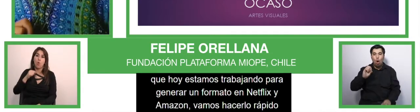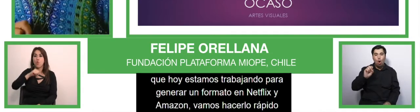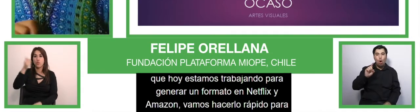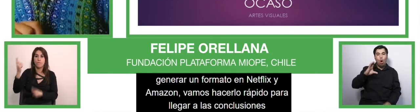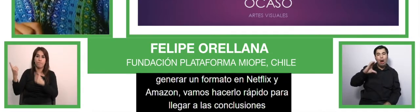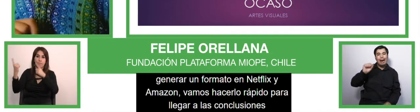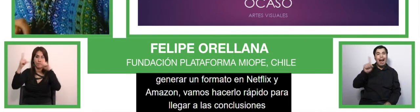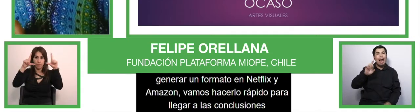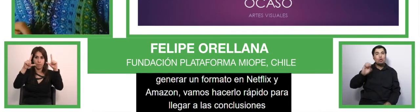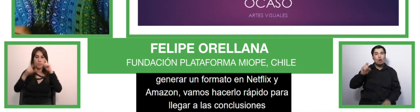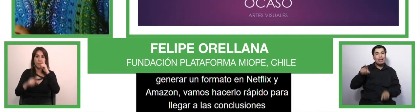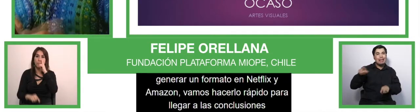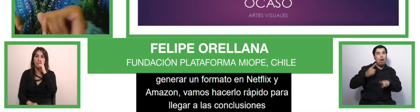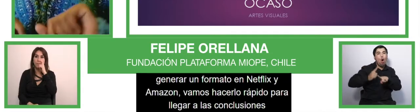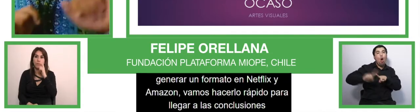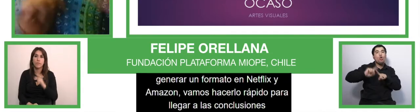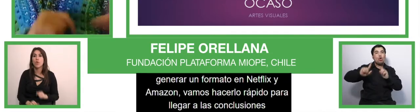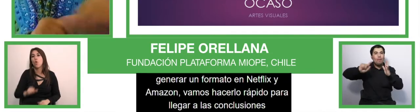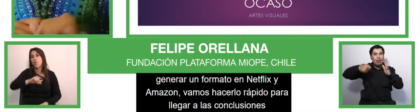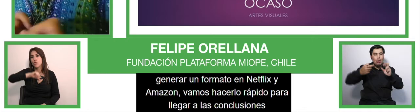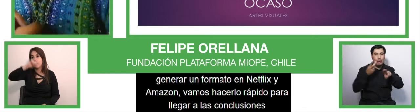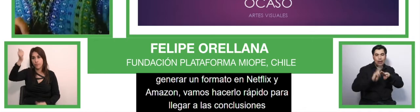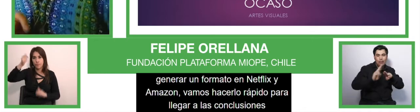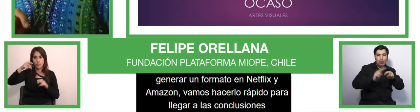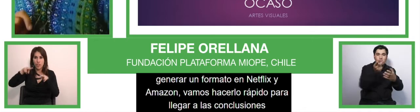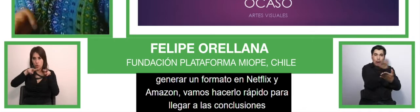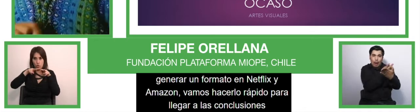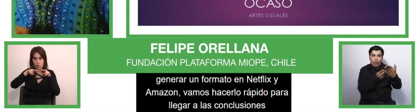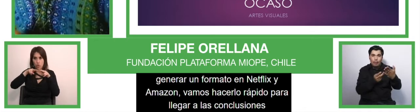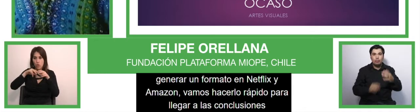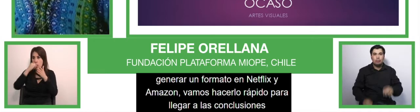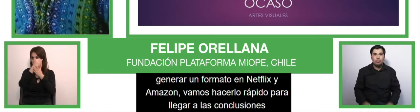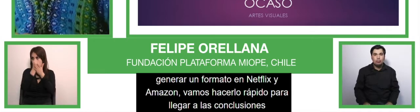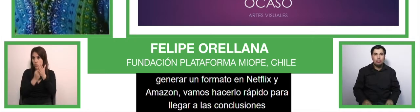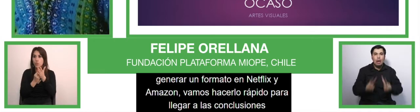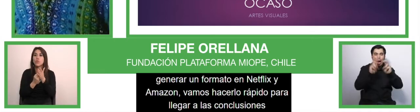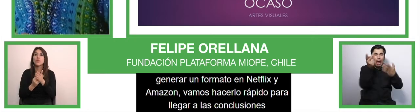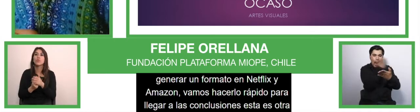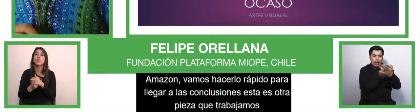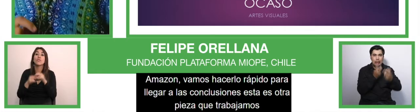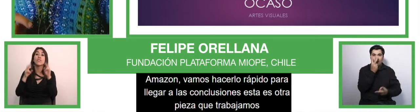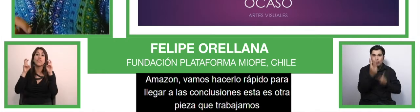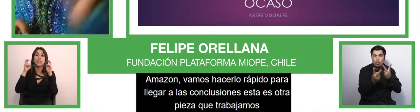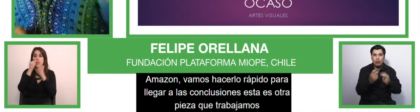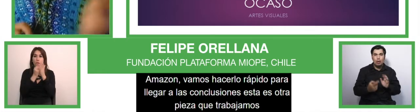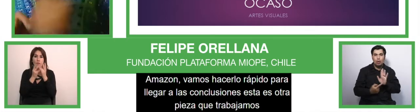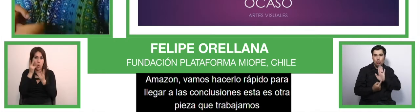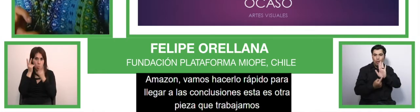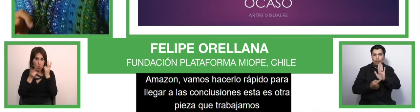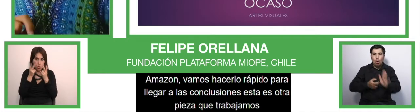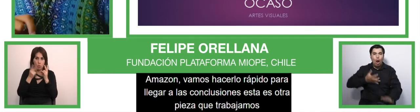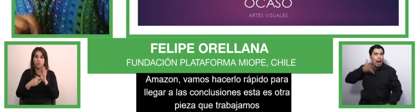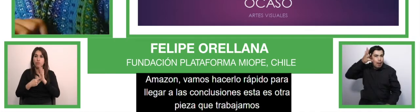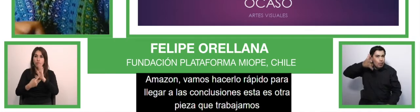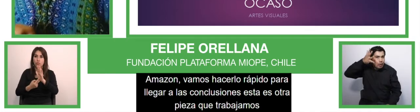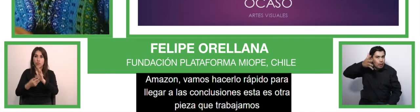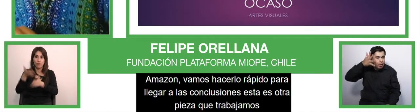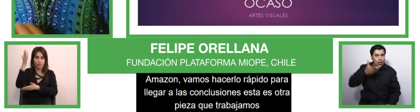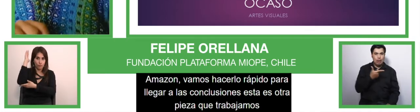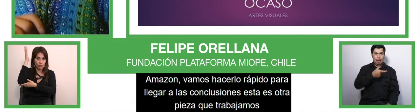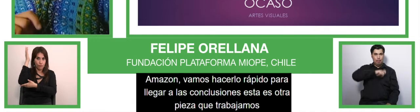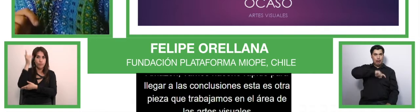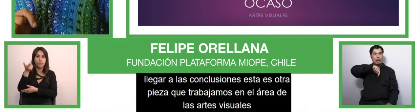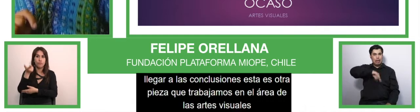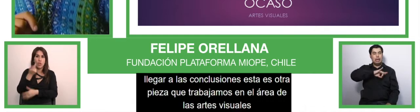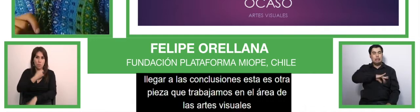que nosotros trabajamos, que fue en el área de las artes visuales. Estuvimos exponiendo en un centro, estuvimos exponiendo en España y acá